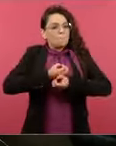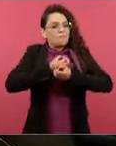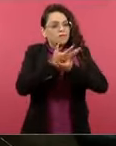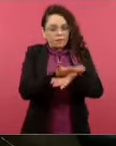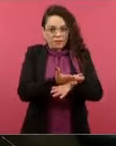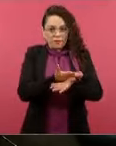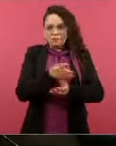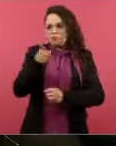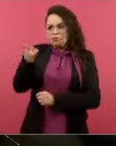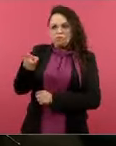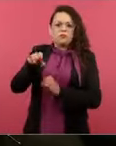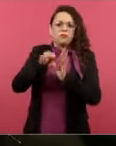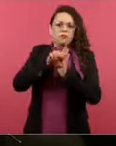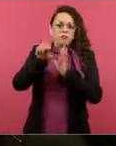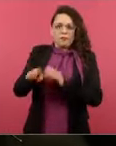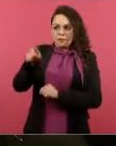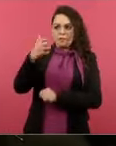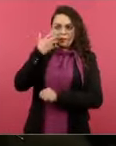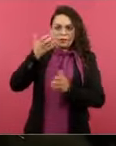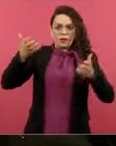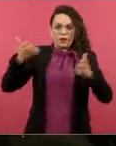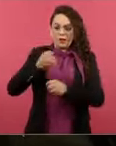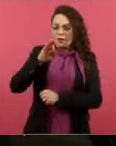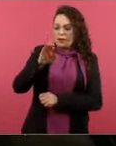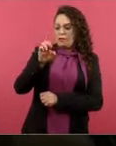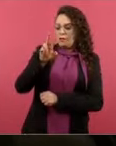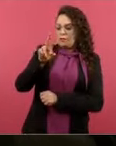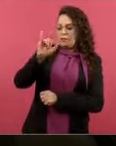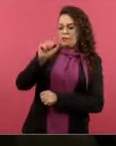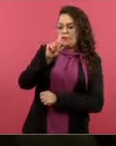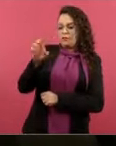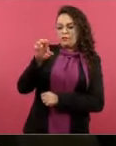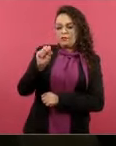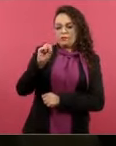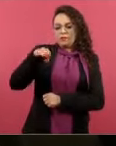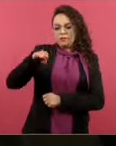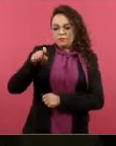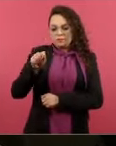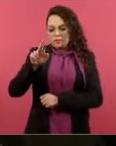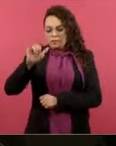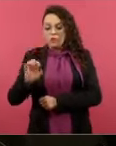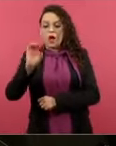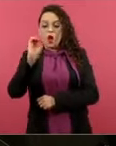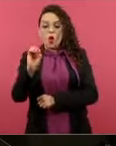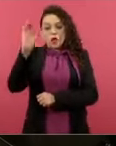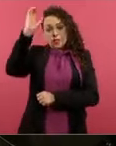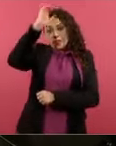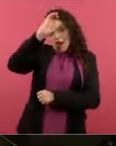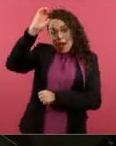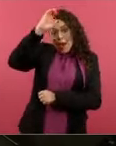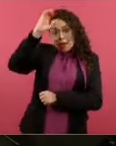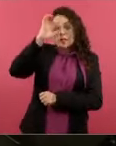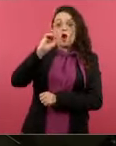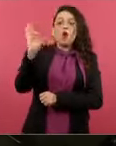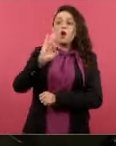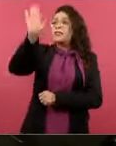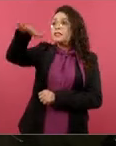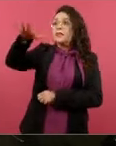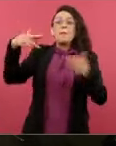hacer una feria de la simetría, una feria de la ciencia, o si hablan con su maestra o maestro y le dicen,